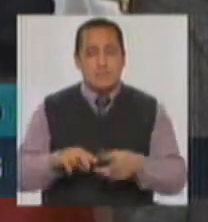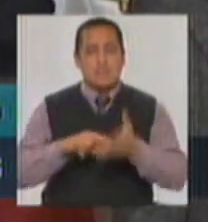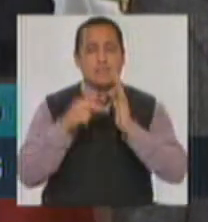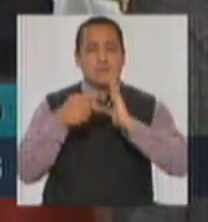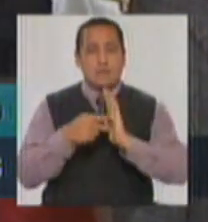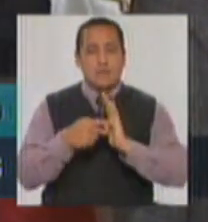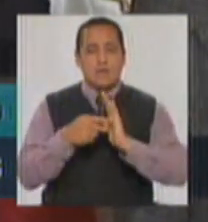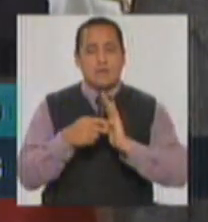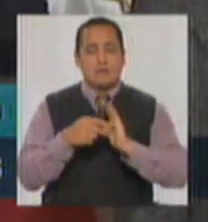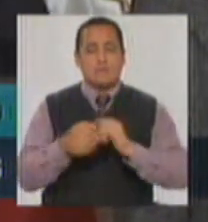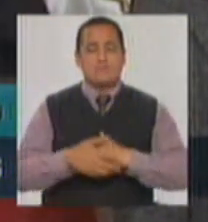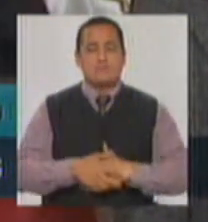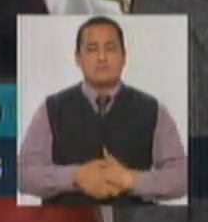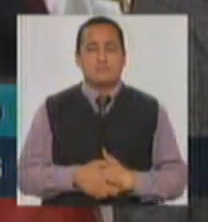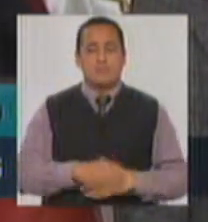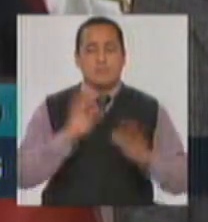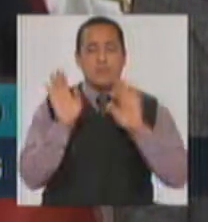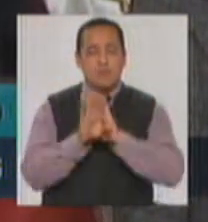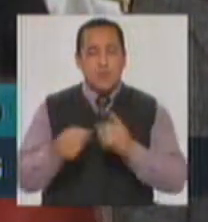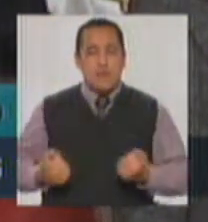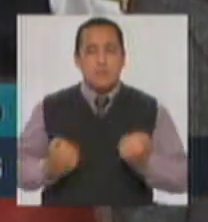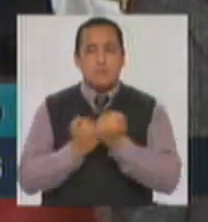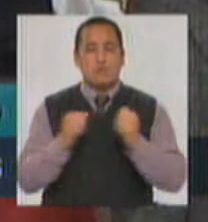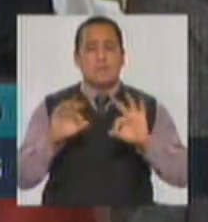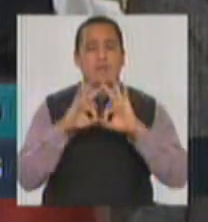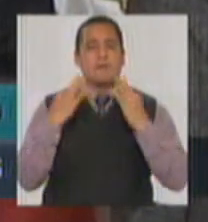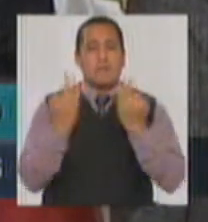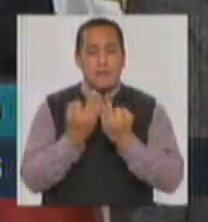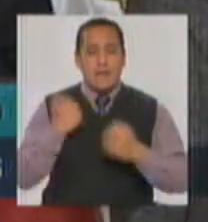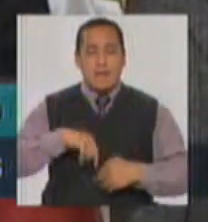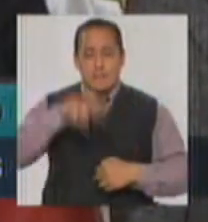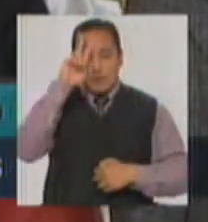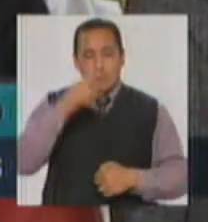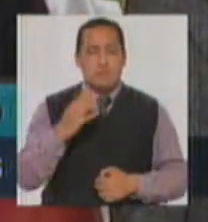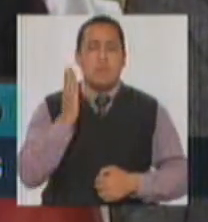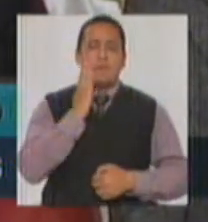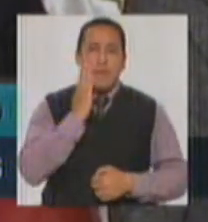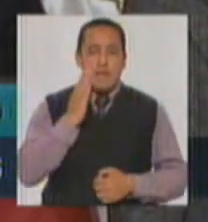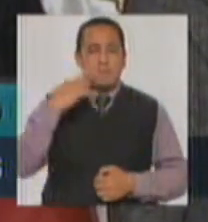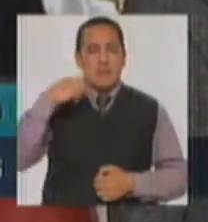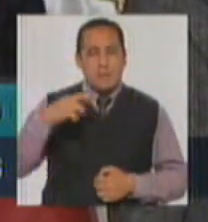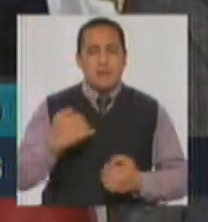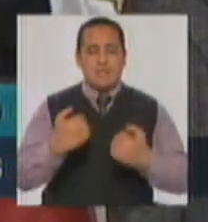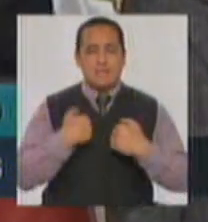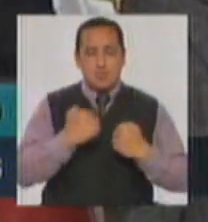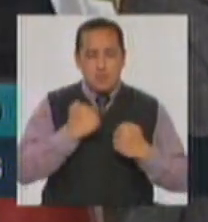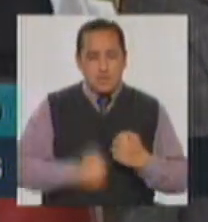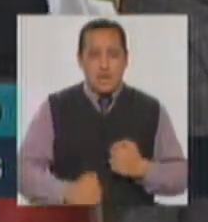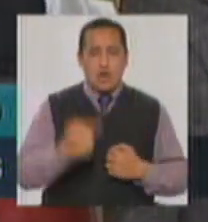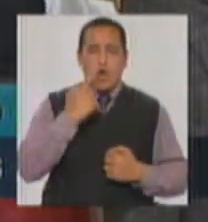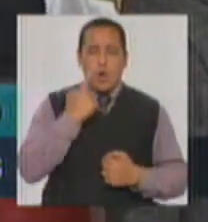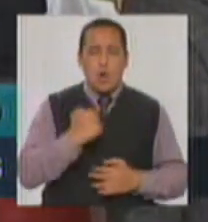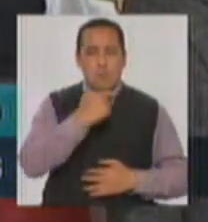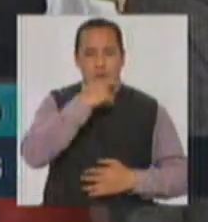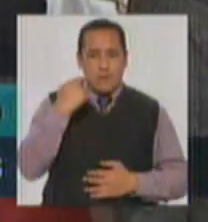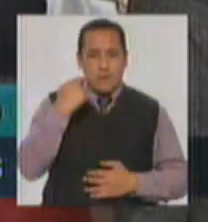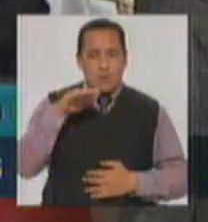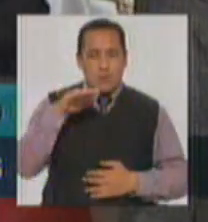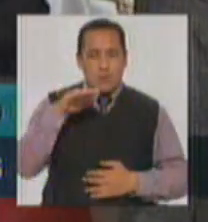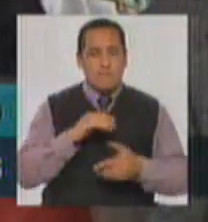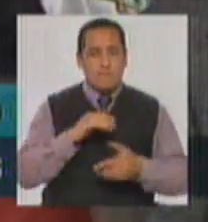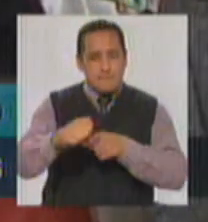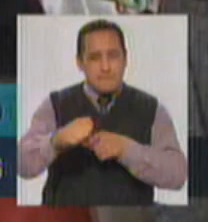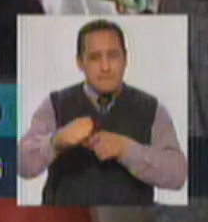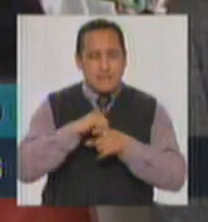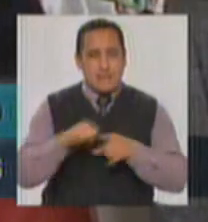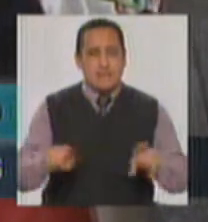implica el apoyo de la familia peruana, de esas mamás y papás que tienen un hijo o una hija que está participando